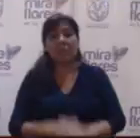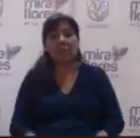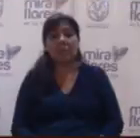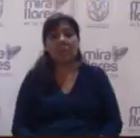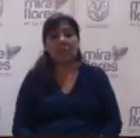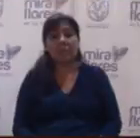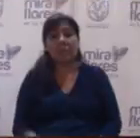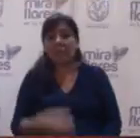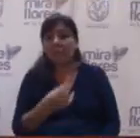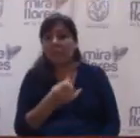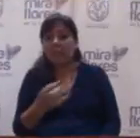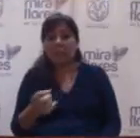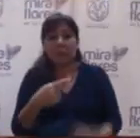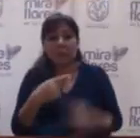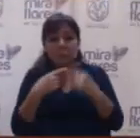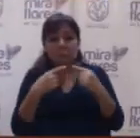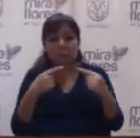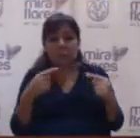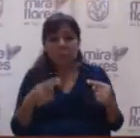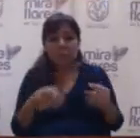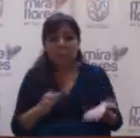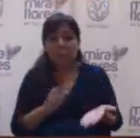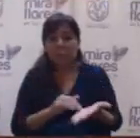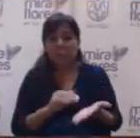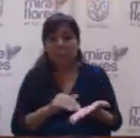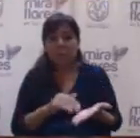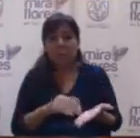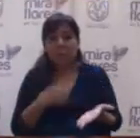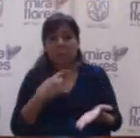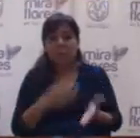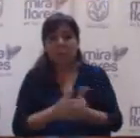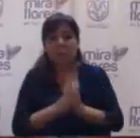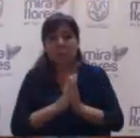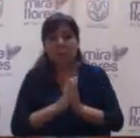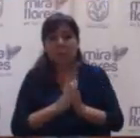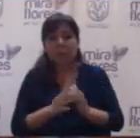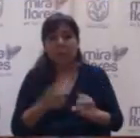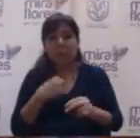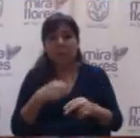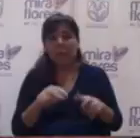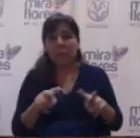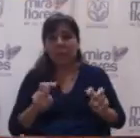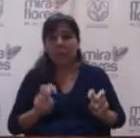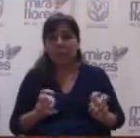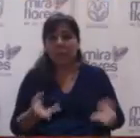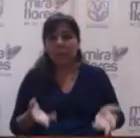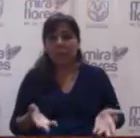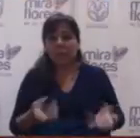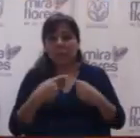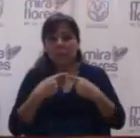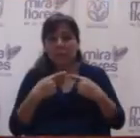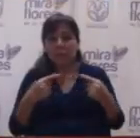¿Algún informe? Porque no hay más que ese pedido. ¿Algún informe en mesa? Sí.